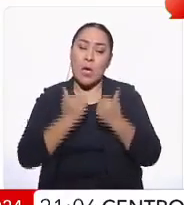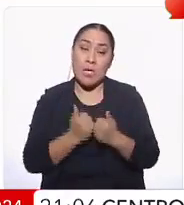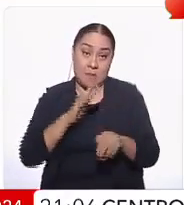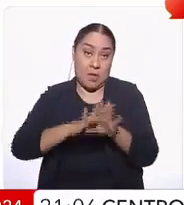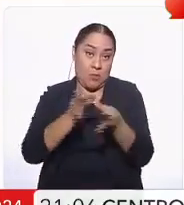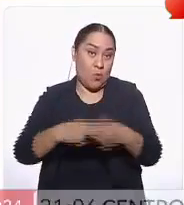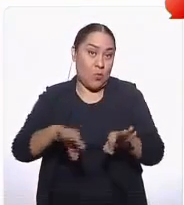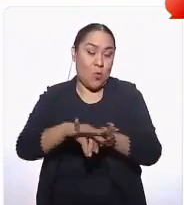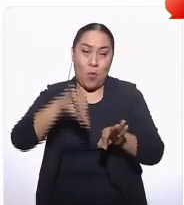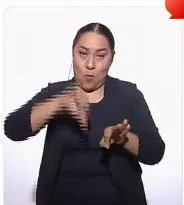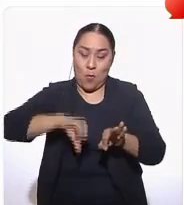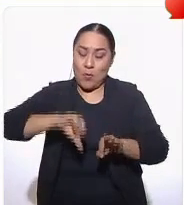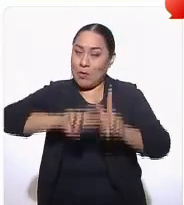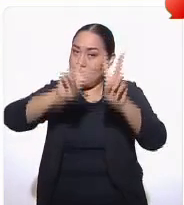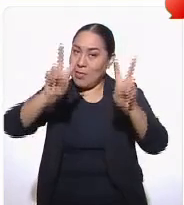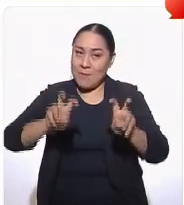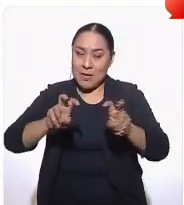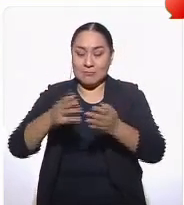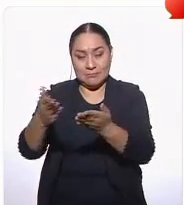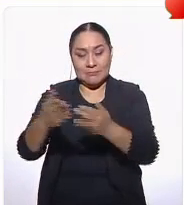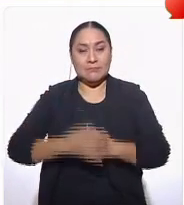hoy.